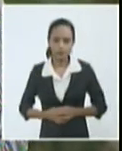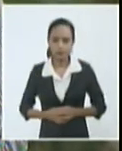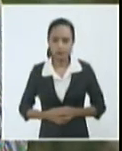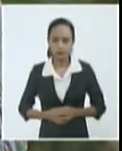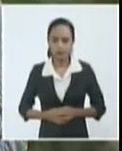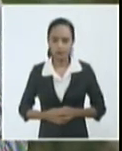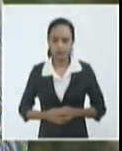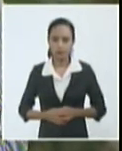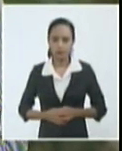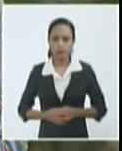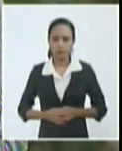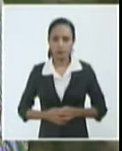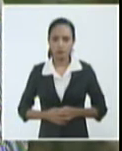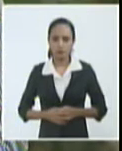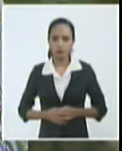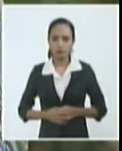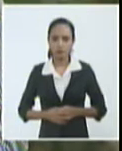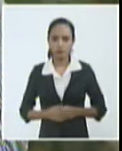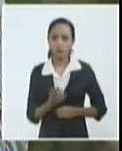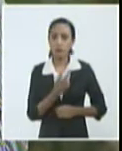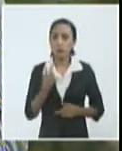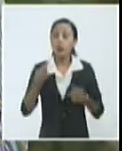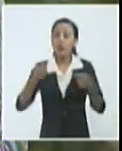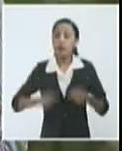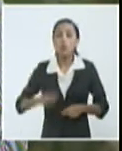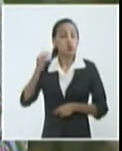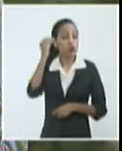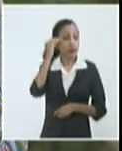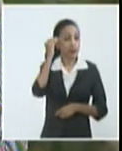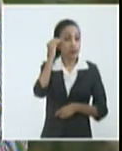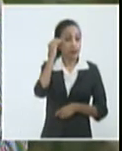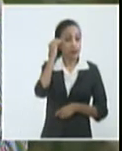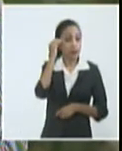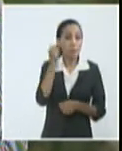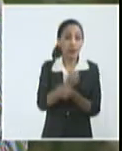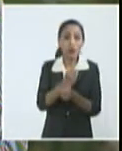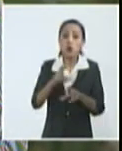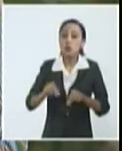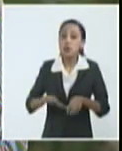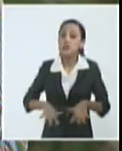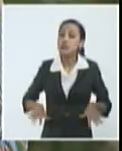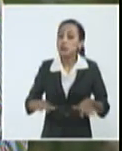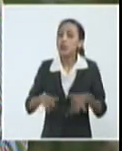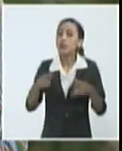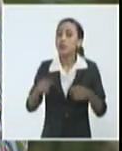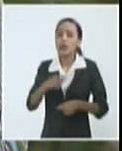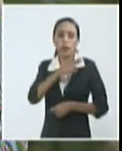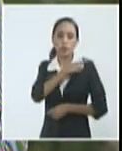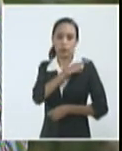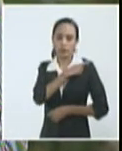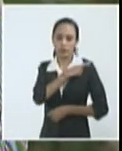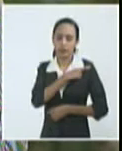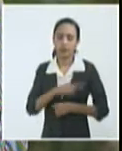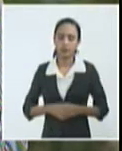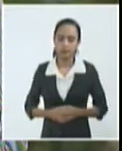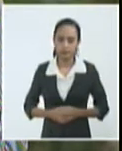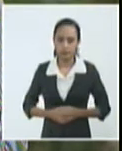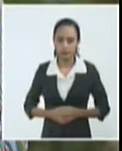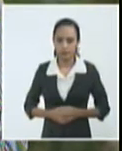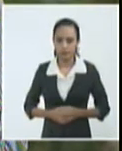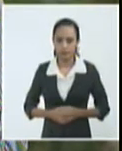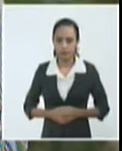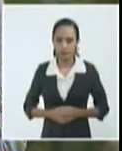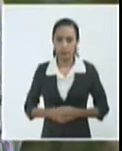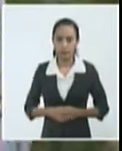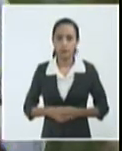Que sepamos estar a la altura del desafío que implica pasar a la nueva normalidad y que nos permita retomar la vida del